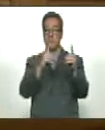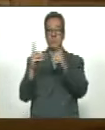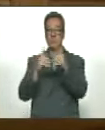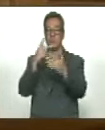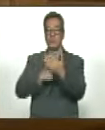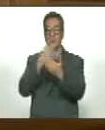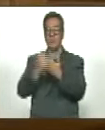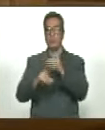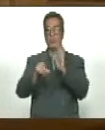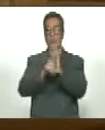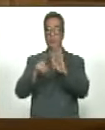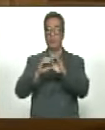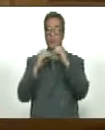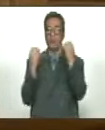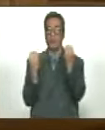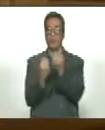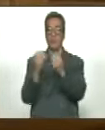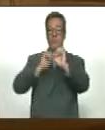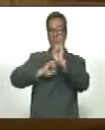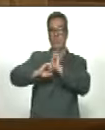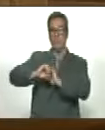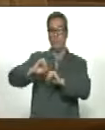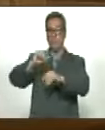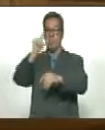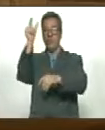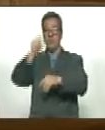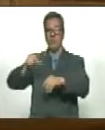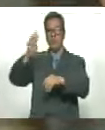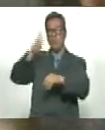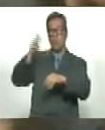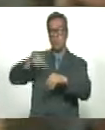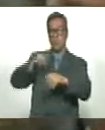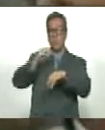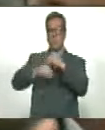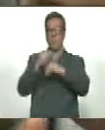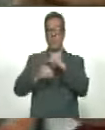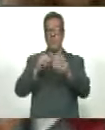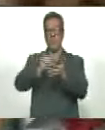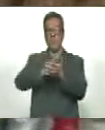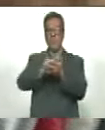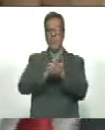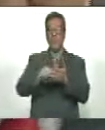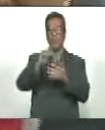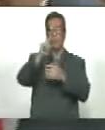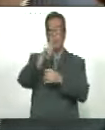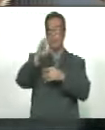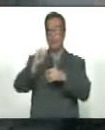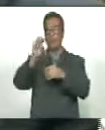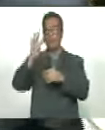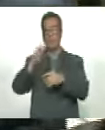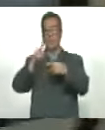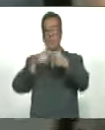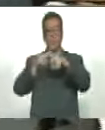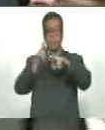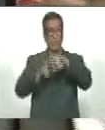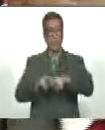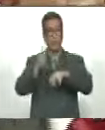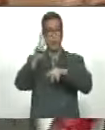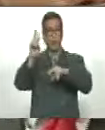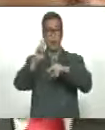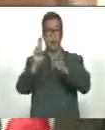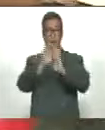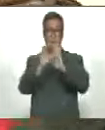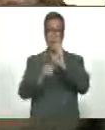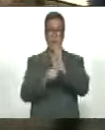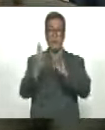discusión del proyecto de ley orgánica para la defensa de la Guayana Esequiba, de conformidad con lo establecido en el artículo 204, numeral 1 de la Constitución de la